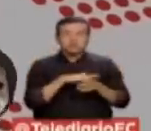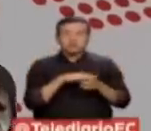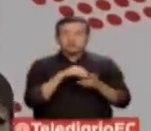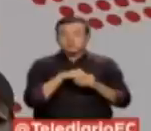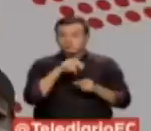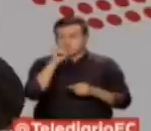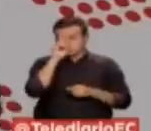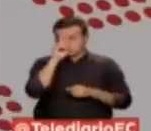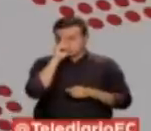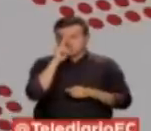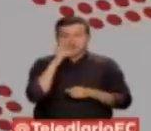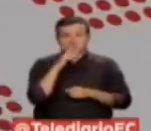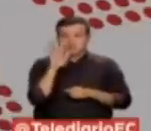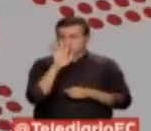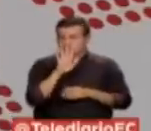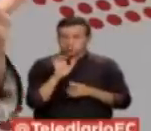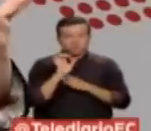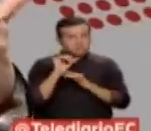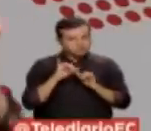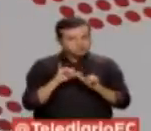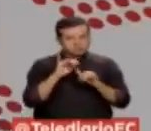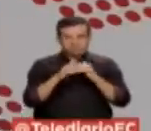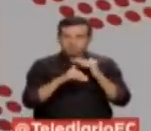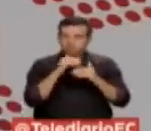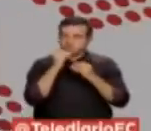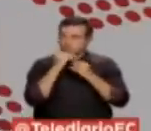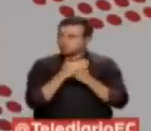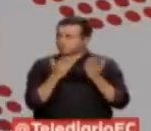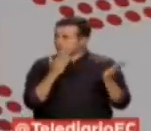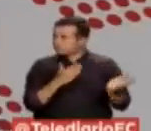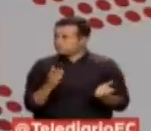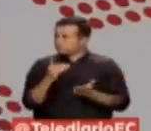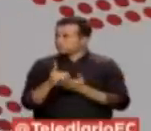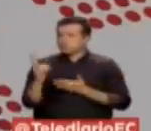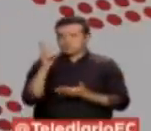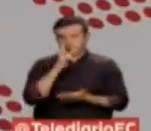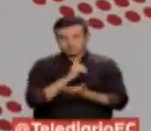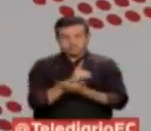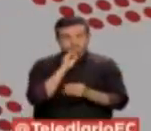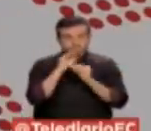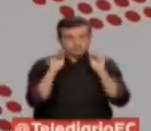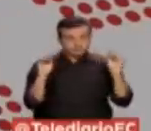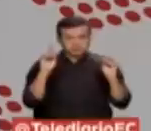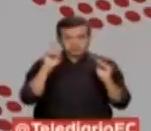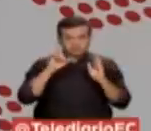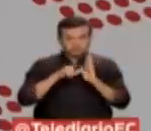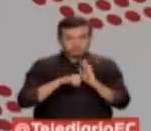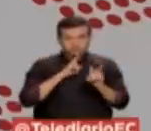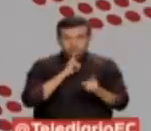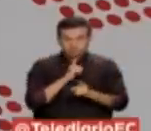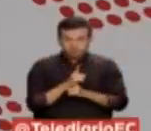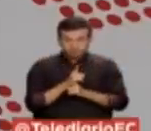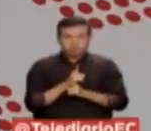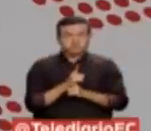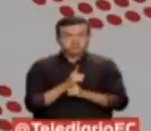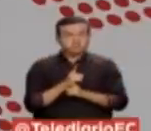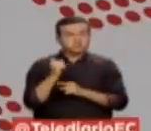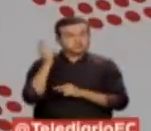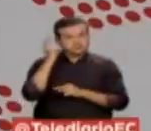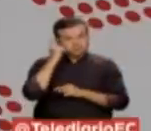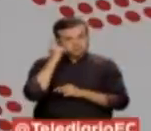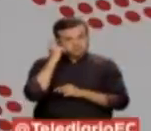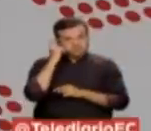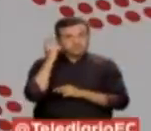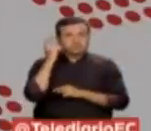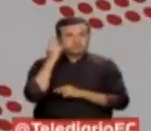distorsionar la realidad pero el país tiene que seguir avanzando Yo lo decía la semana pasada Eduardo y si me permite un minuto eh Hay que hay que pensar yo hay